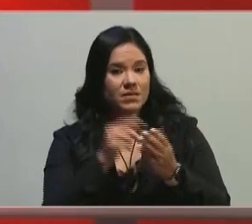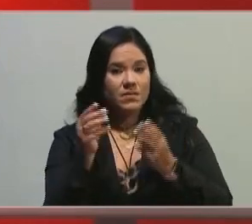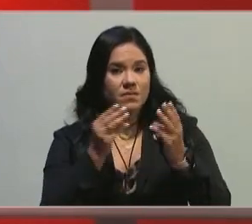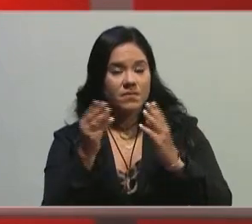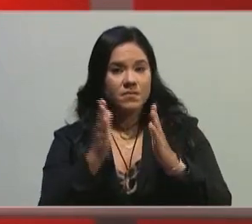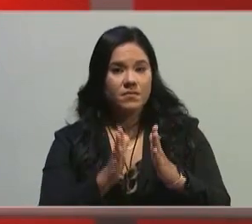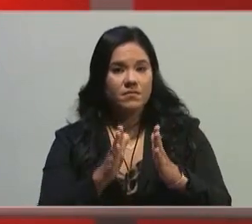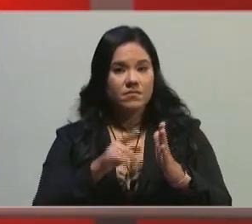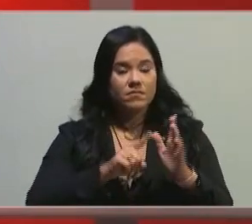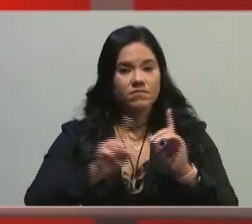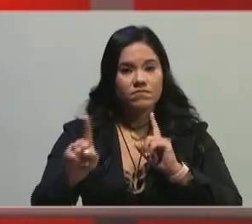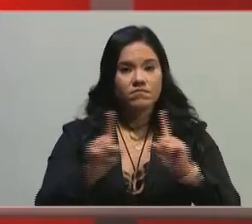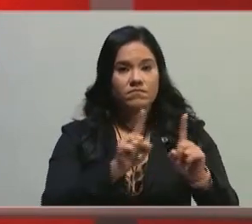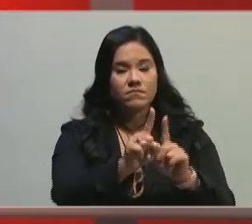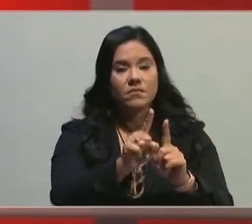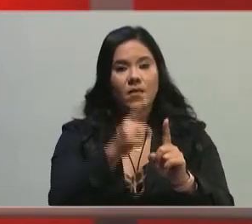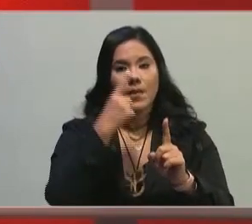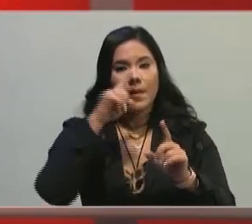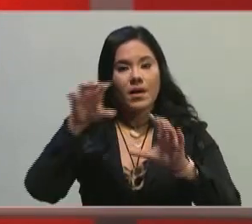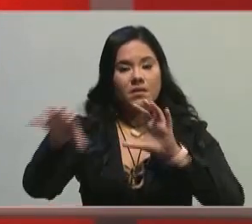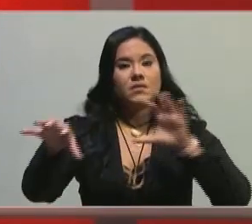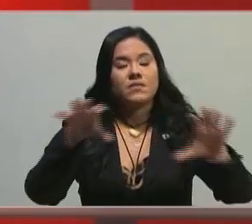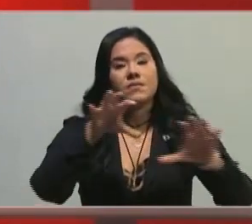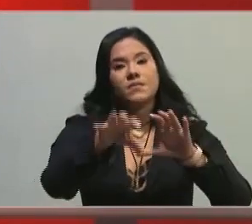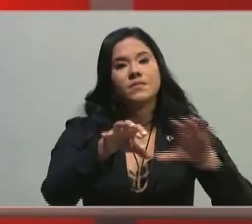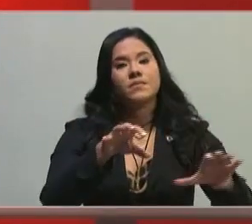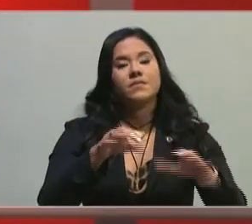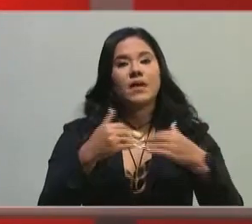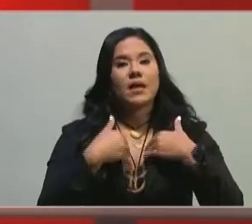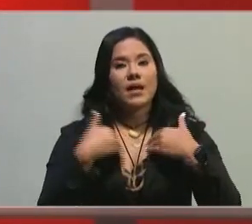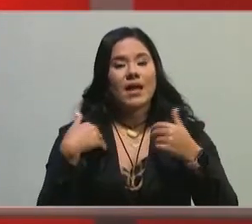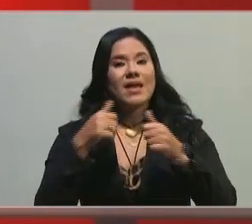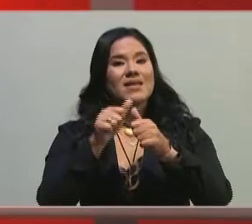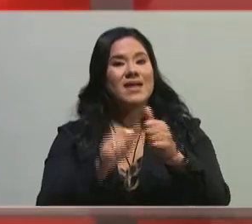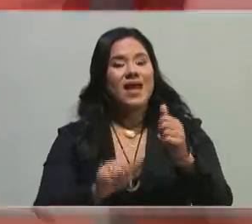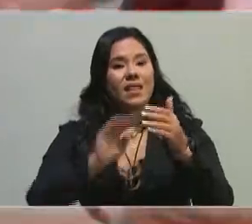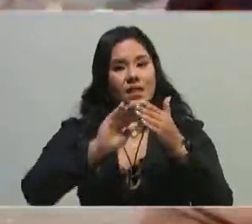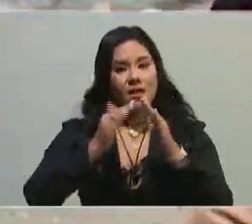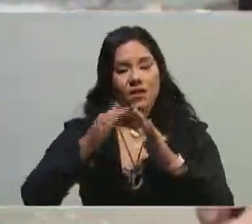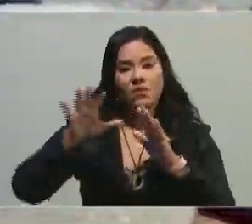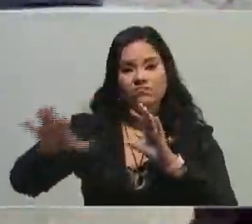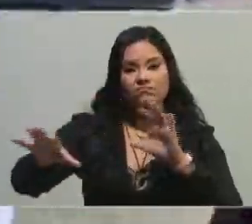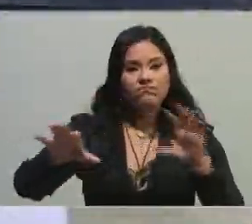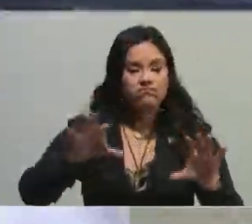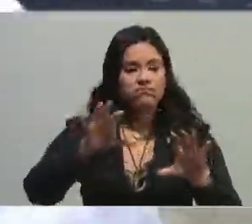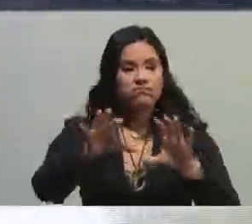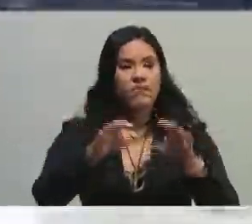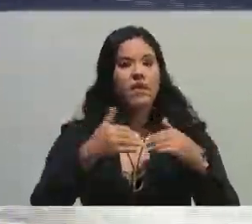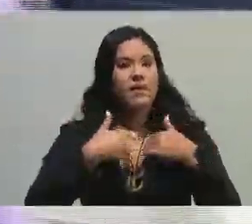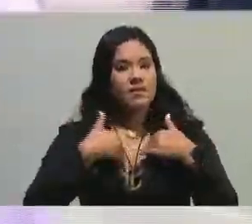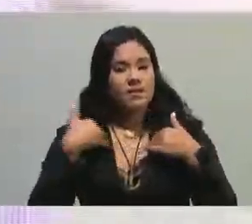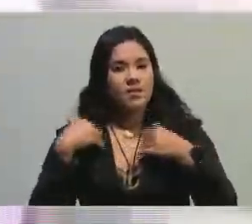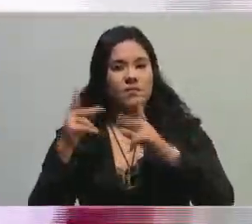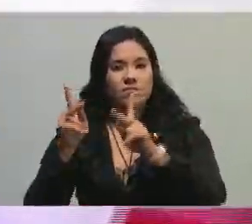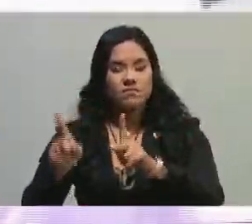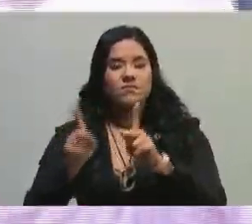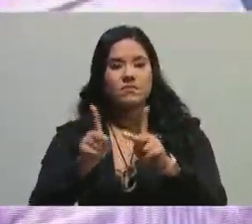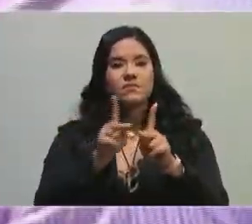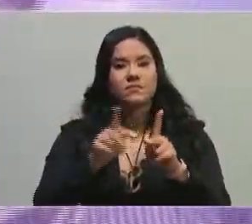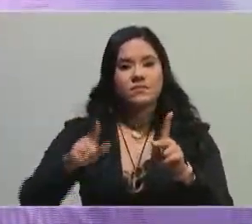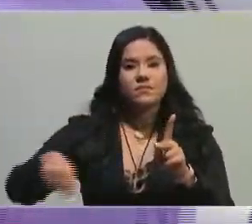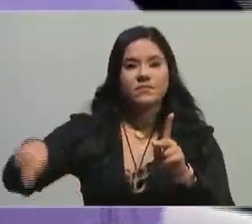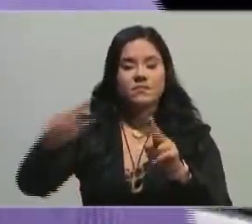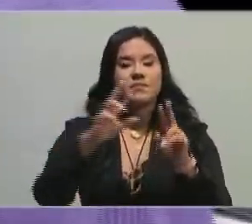dije anteriormente están sectorizadas sí y en cada territorio en cada comisión pues se